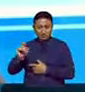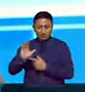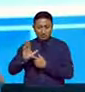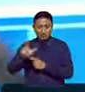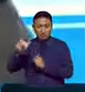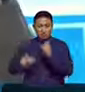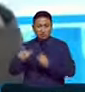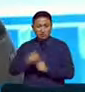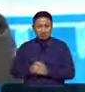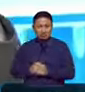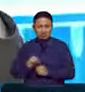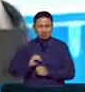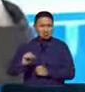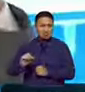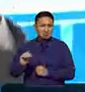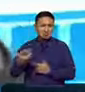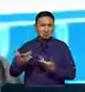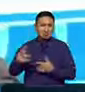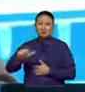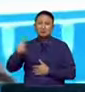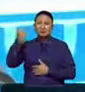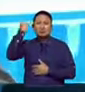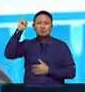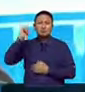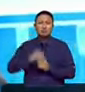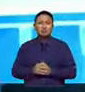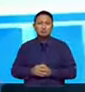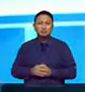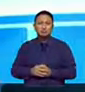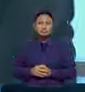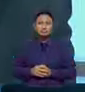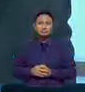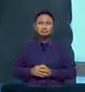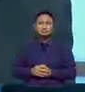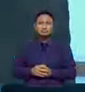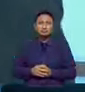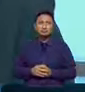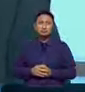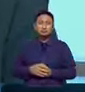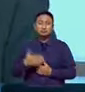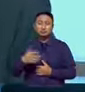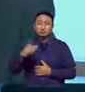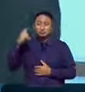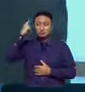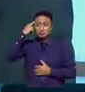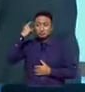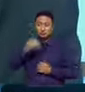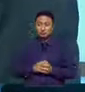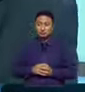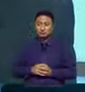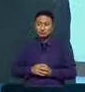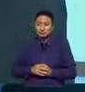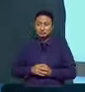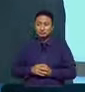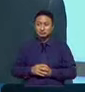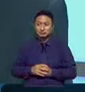la gente o alguna otra idea del interés general? Yo creo que entre varias, ¿no? Pero creo, el tema de fiscalización yo creo que es un